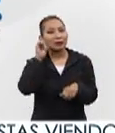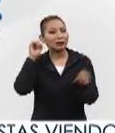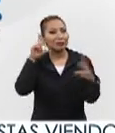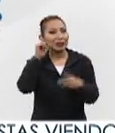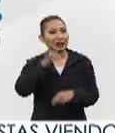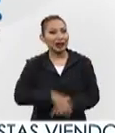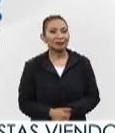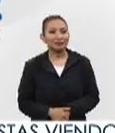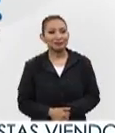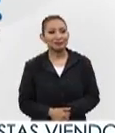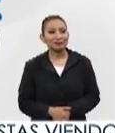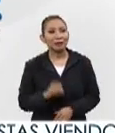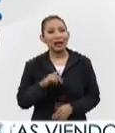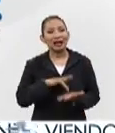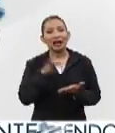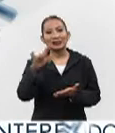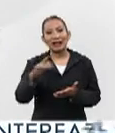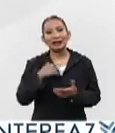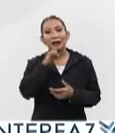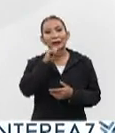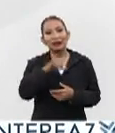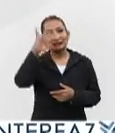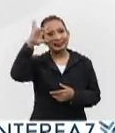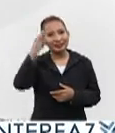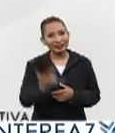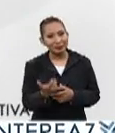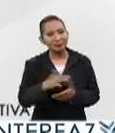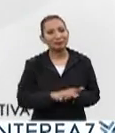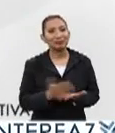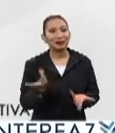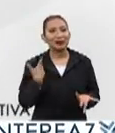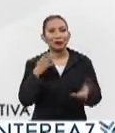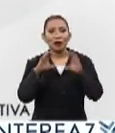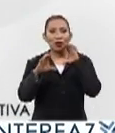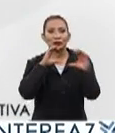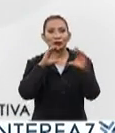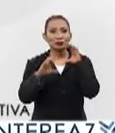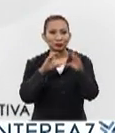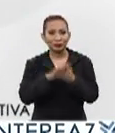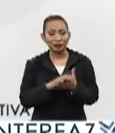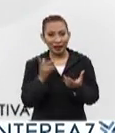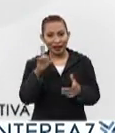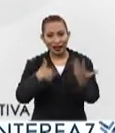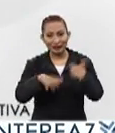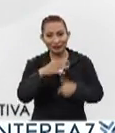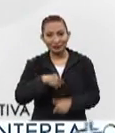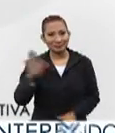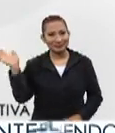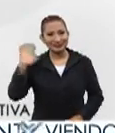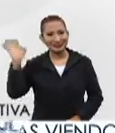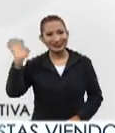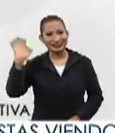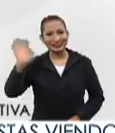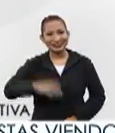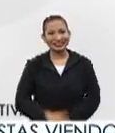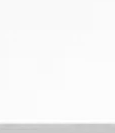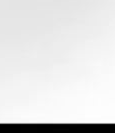mañana. Así es, Omar. Gracias. Gracias también a Griselda Yebra, que nos ayuda a comunicarnos con la lengua de señas. Chao.